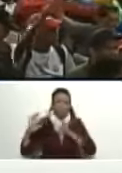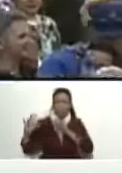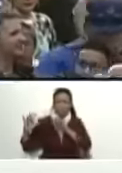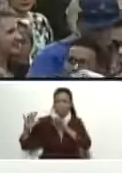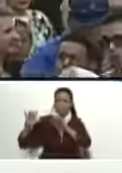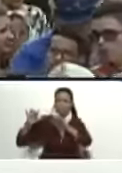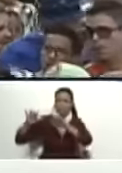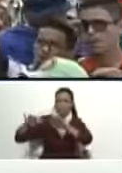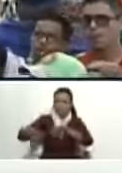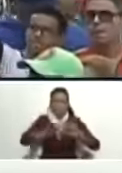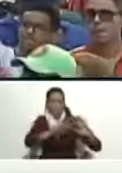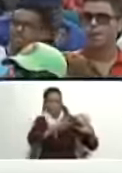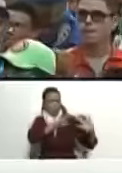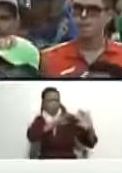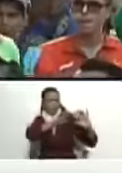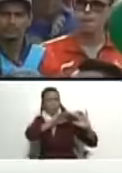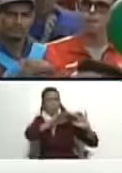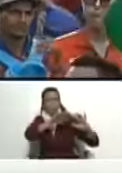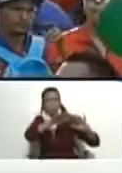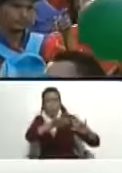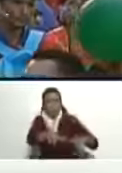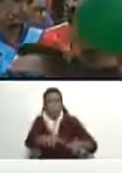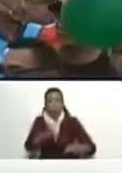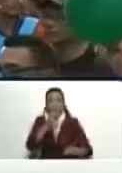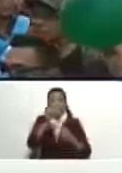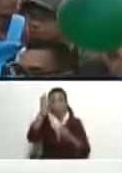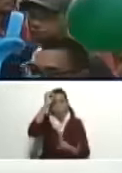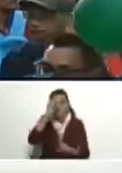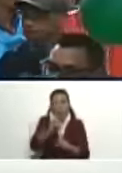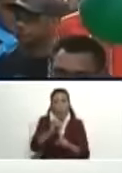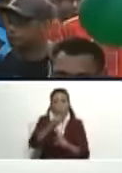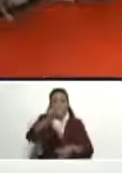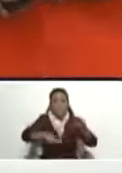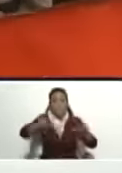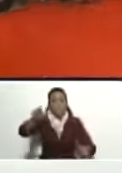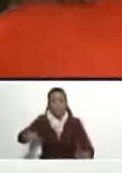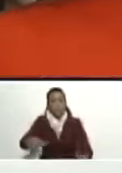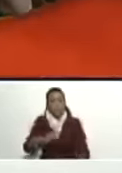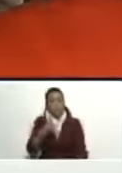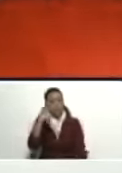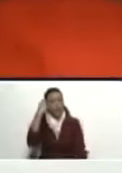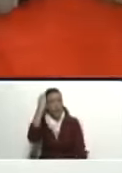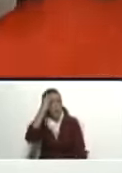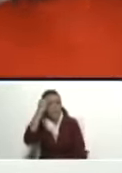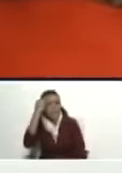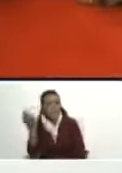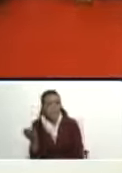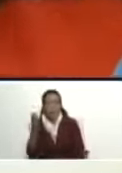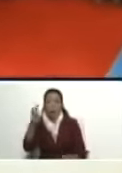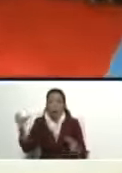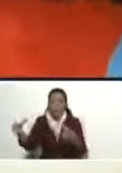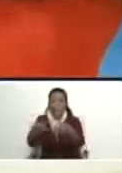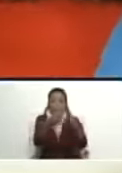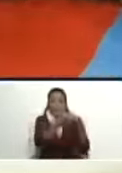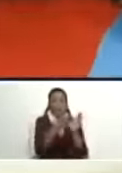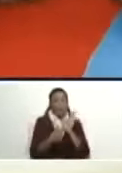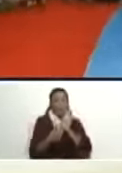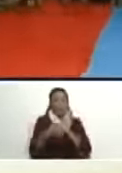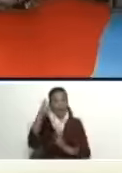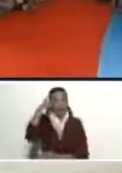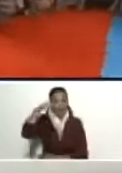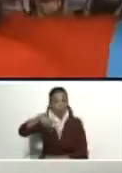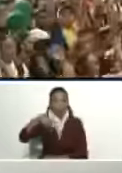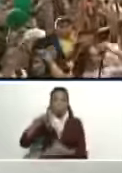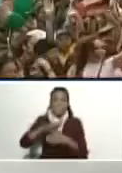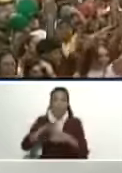He visto las opiniones y el pronunciamiento de todos los sectores aquí presentes